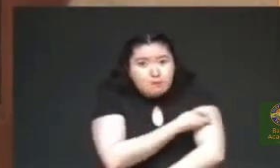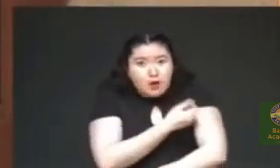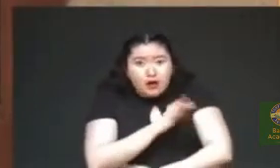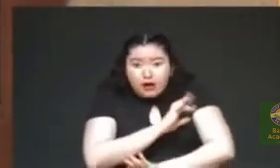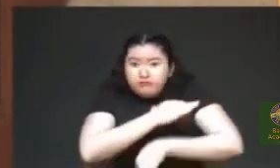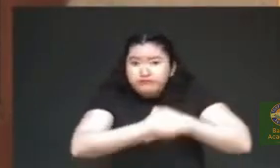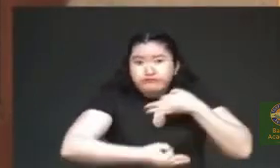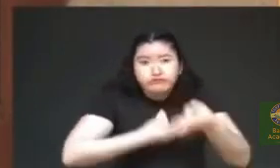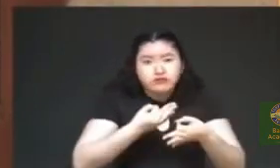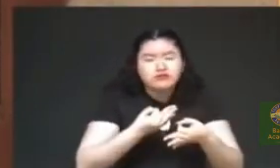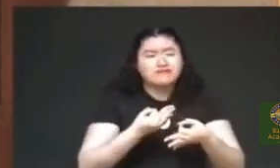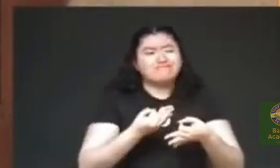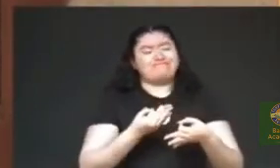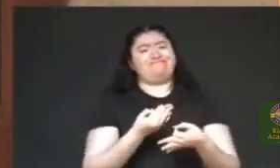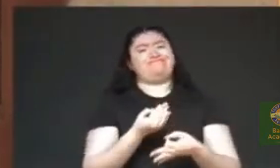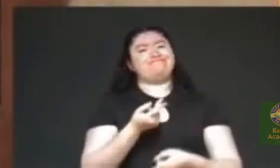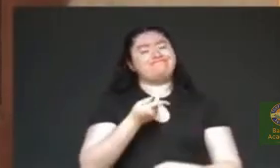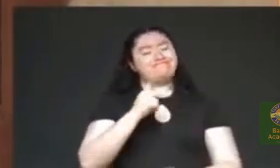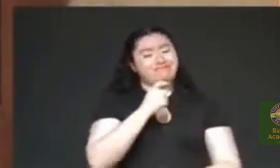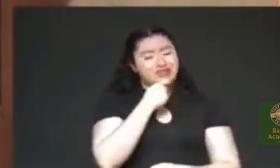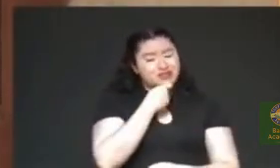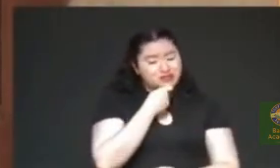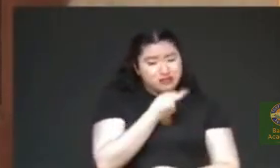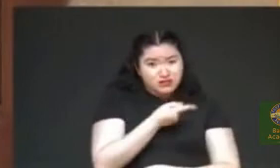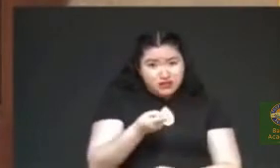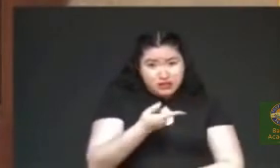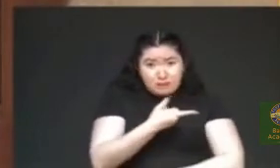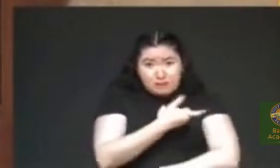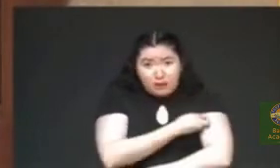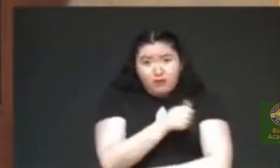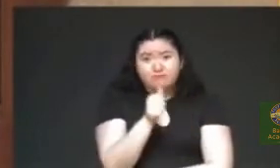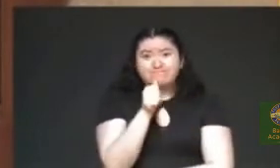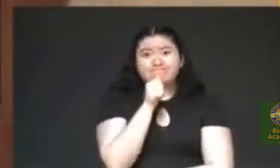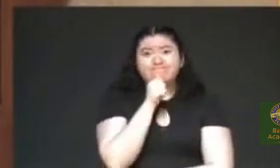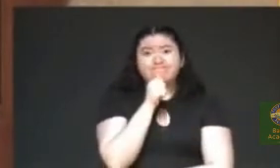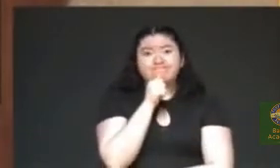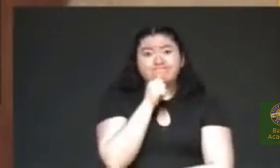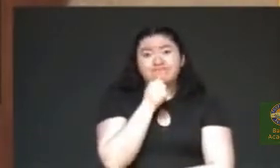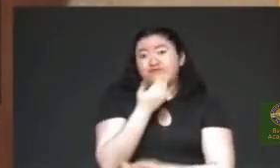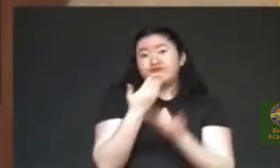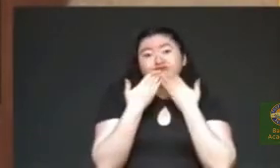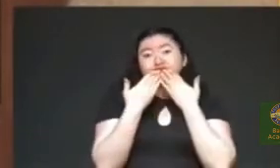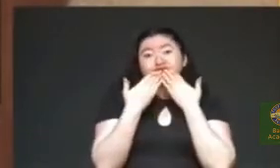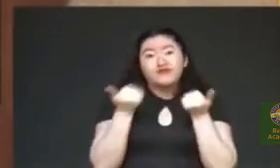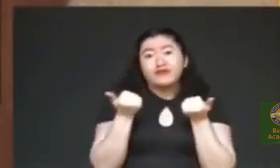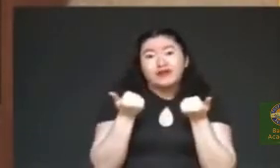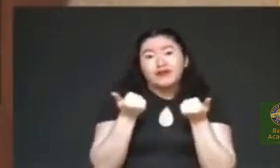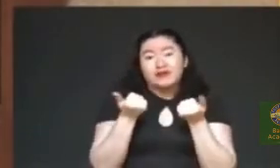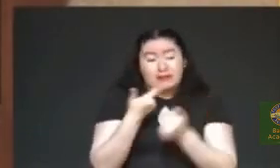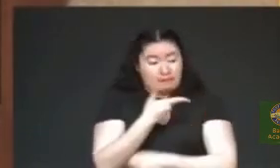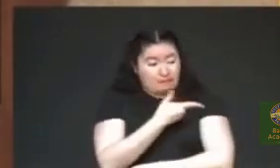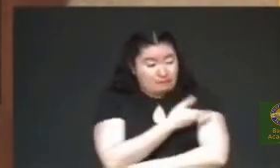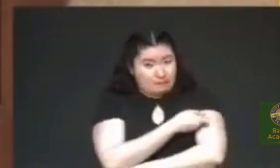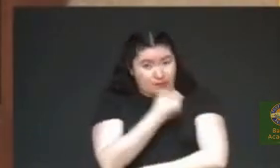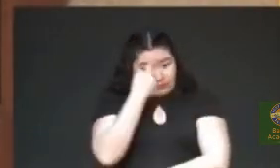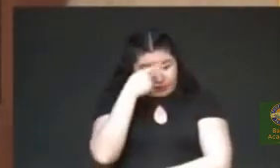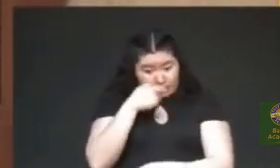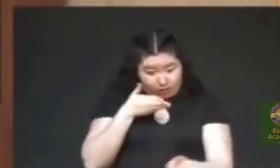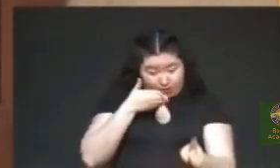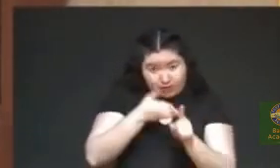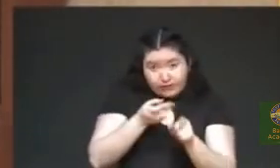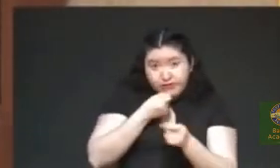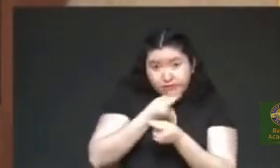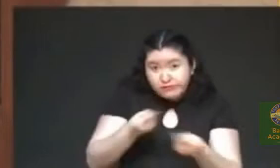mundo una vacuna, ¿no? O sea, entonces, si vamos a ver cosas que sin duda son